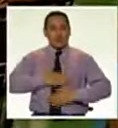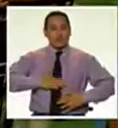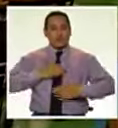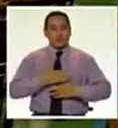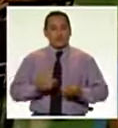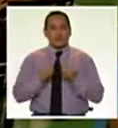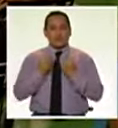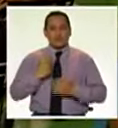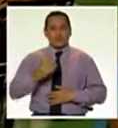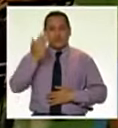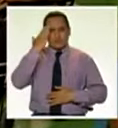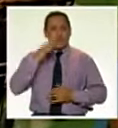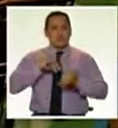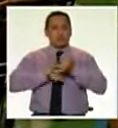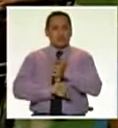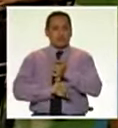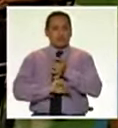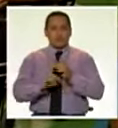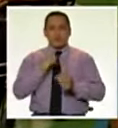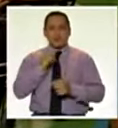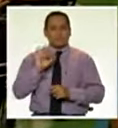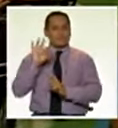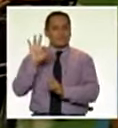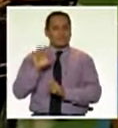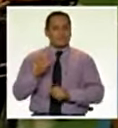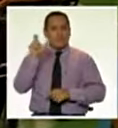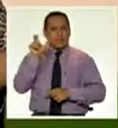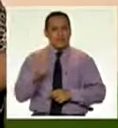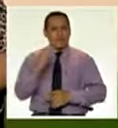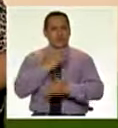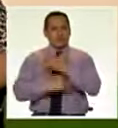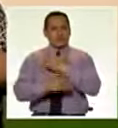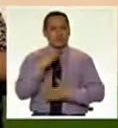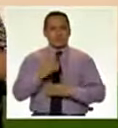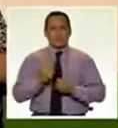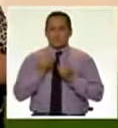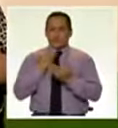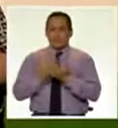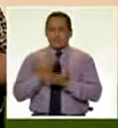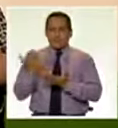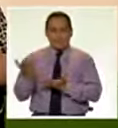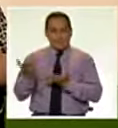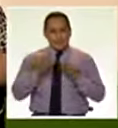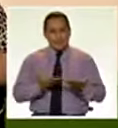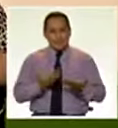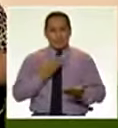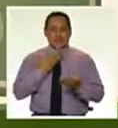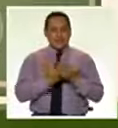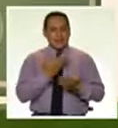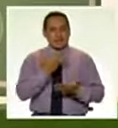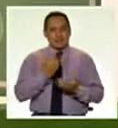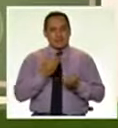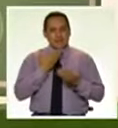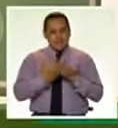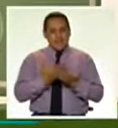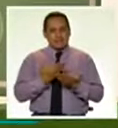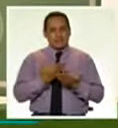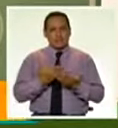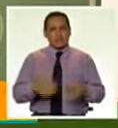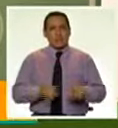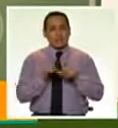porque Surco es un ejemplo en lo que es el deporte para personas con discapacidad. María del Carmen, bienvenida. Gracias. Se agradece